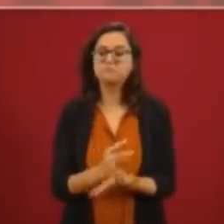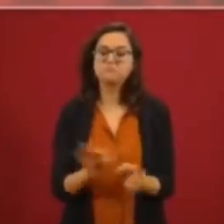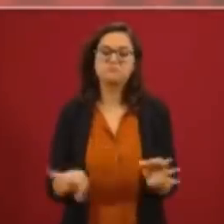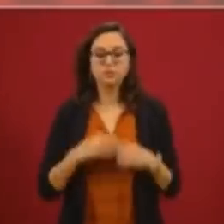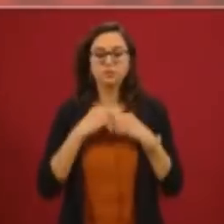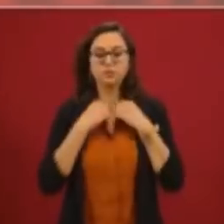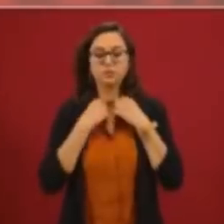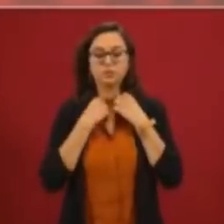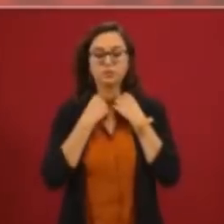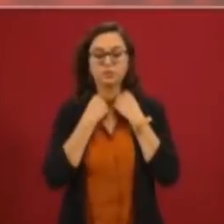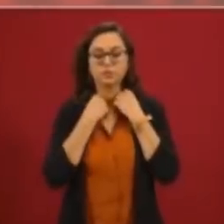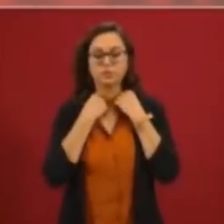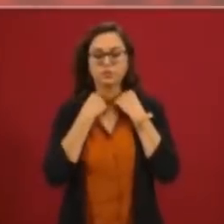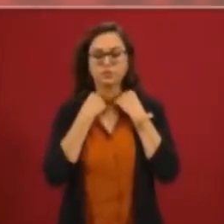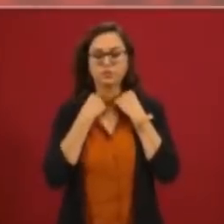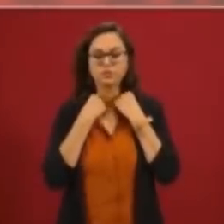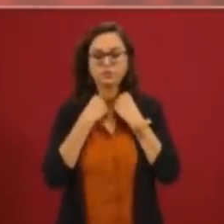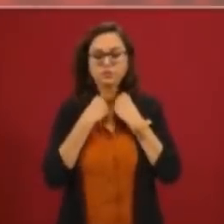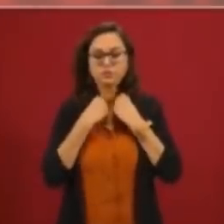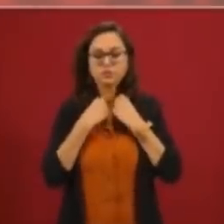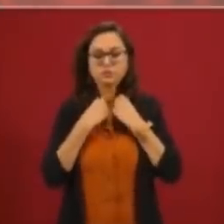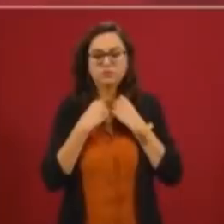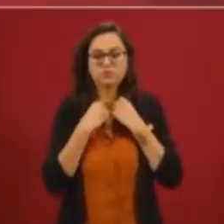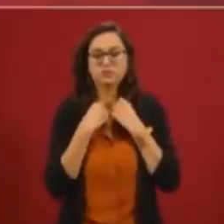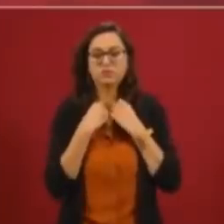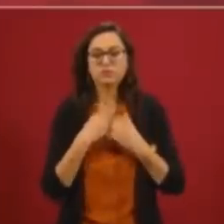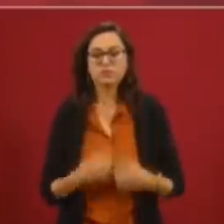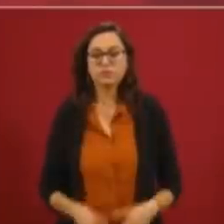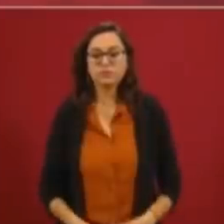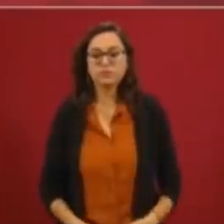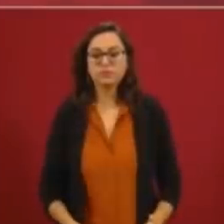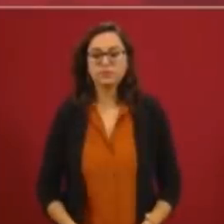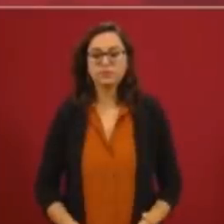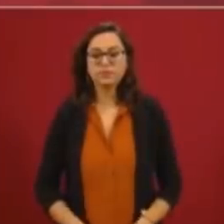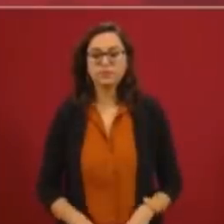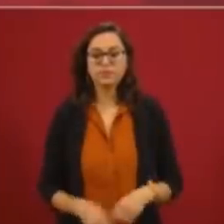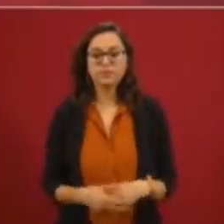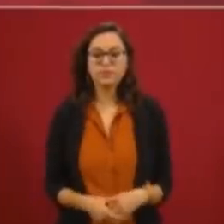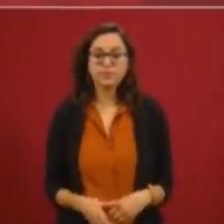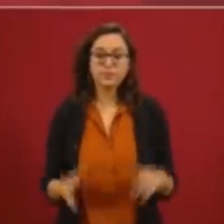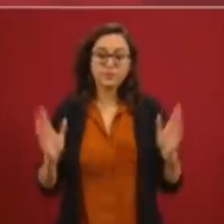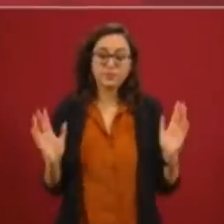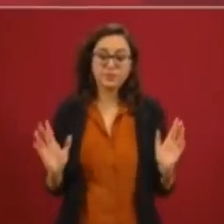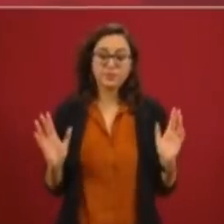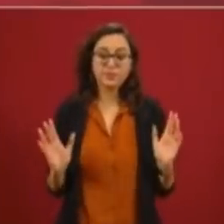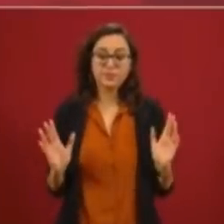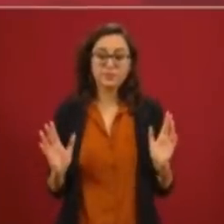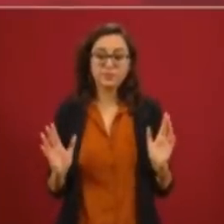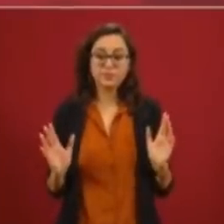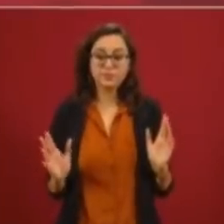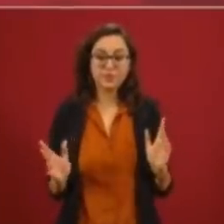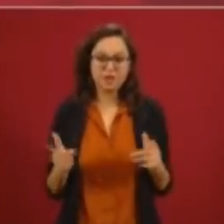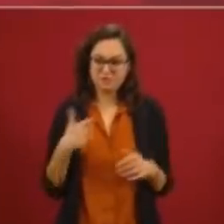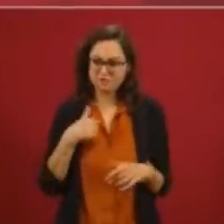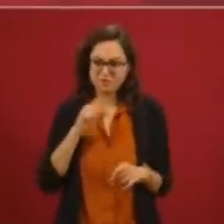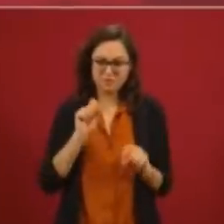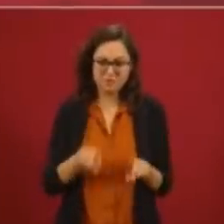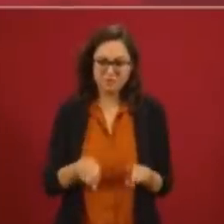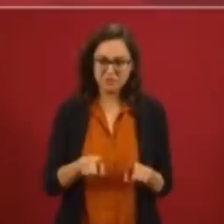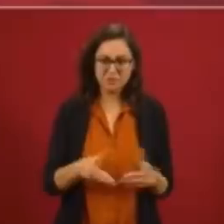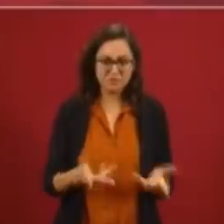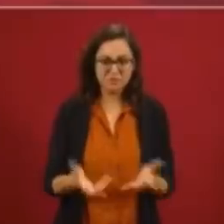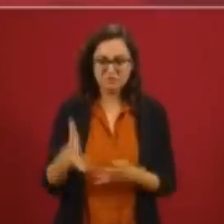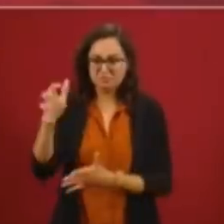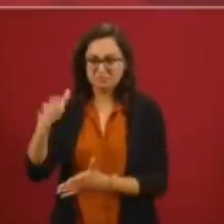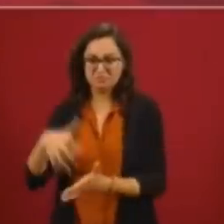legales. No, pues así, ya casi transcriban lo que estoy diciendo, y ese es